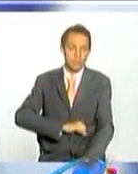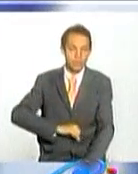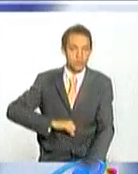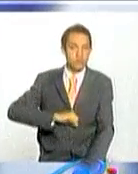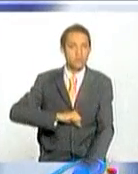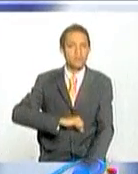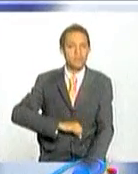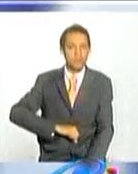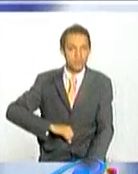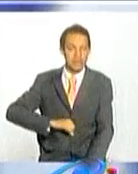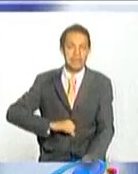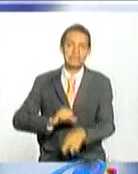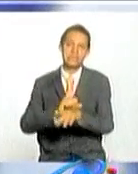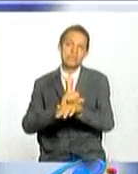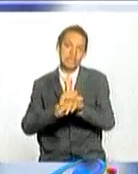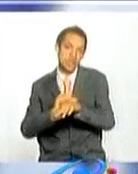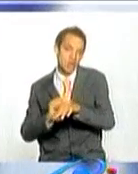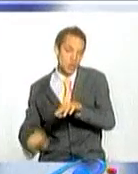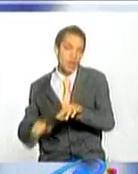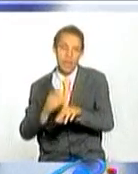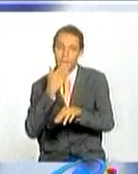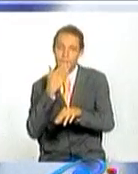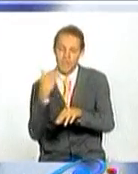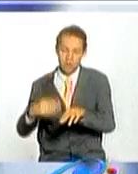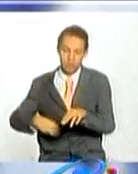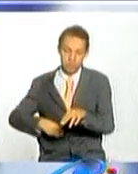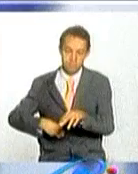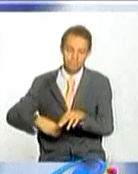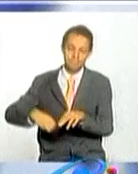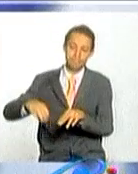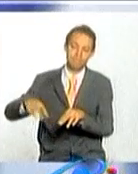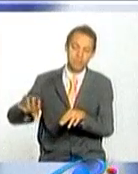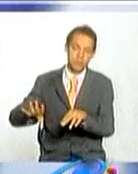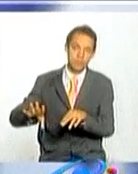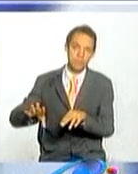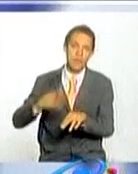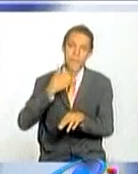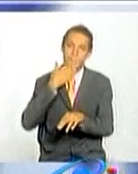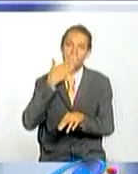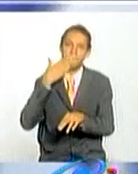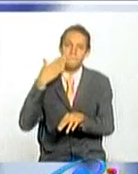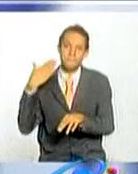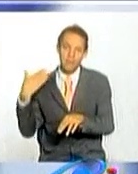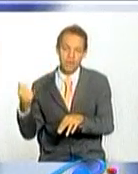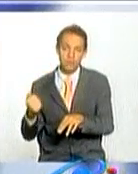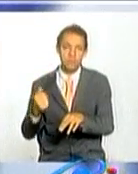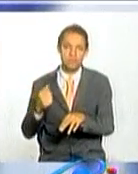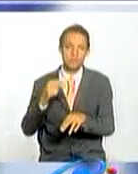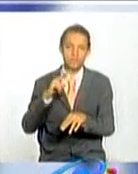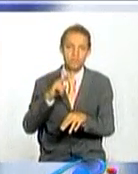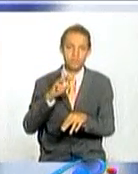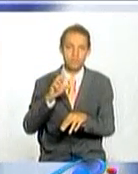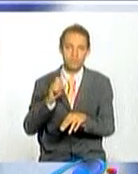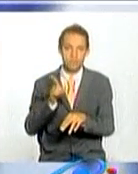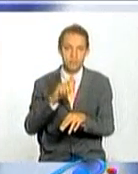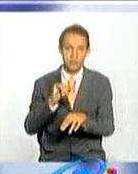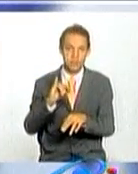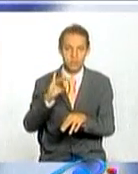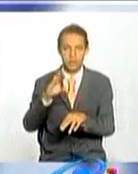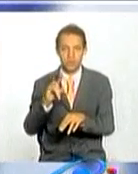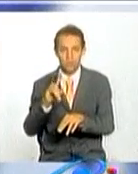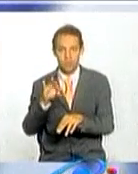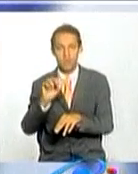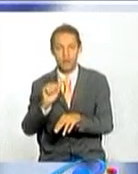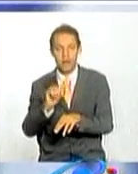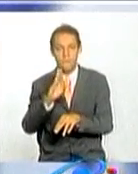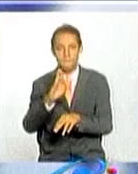aconseja la cirugía, sacar la vesícula, porque estos cálculos pueden suceder dos cosas: o que bien se vayan